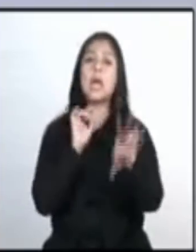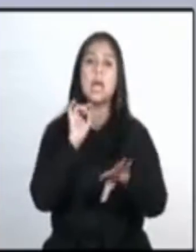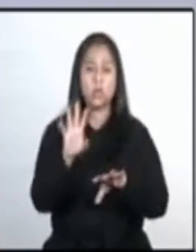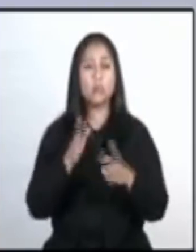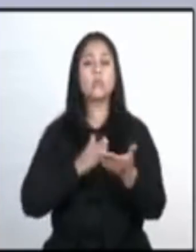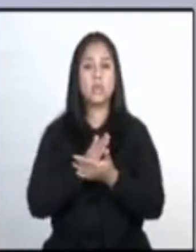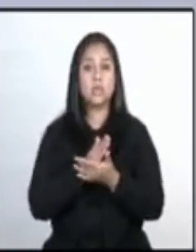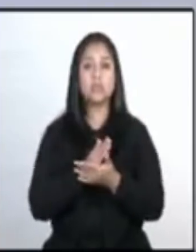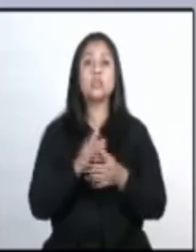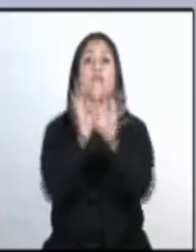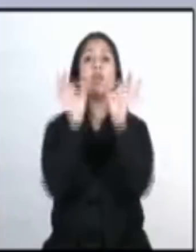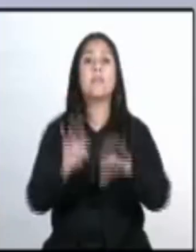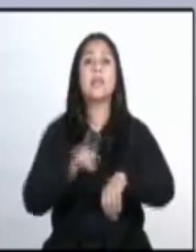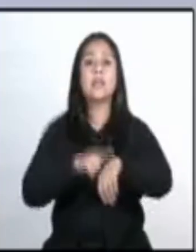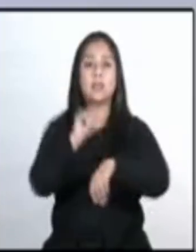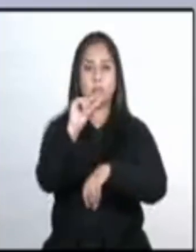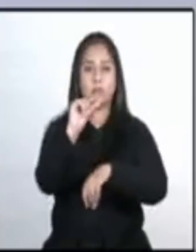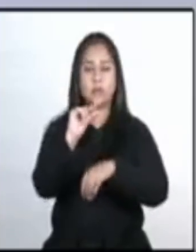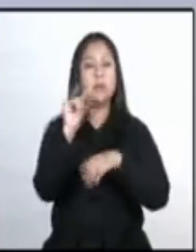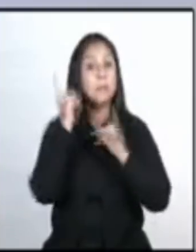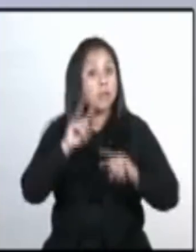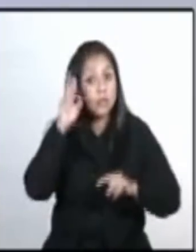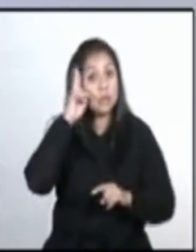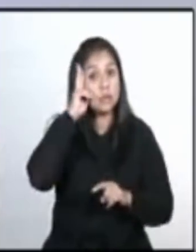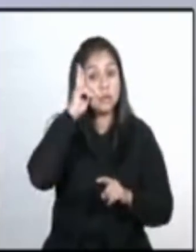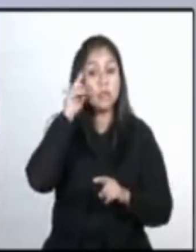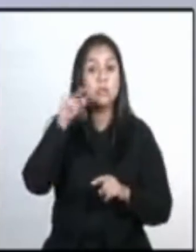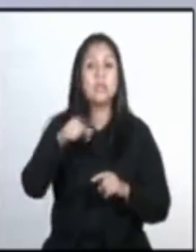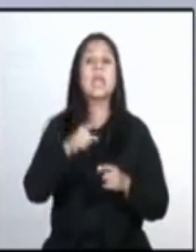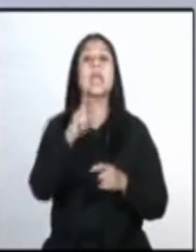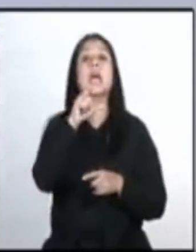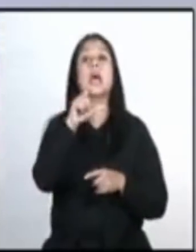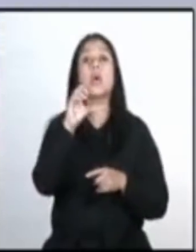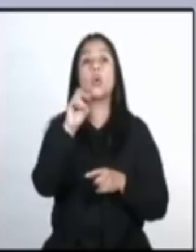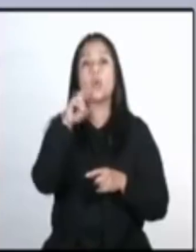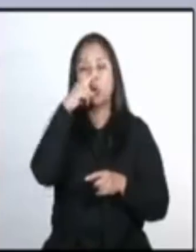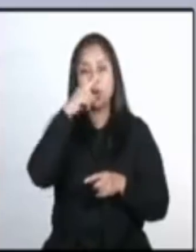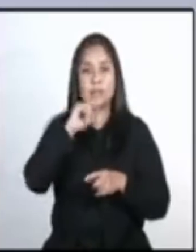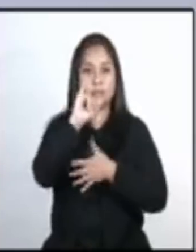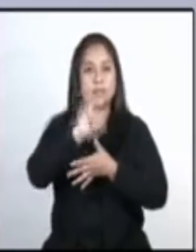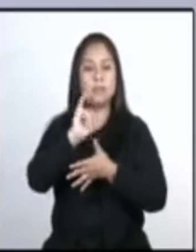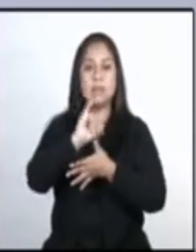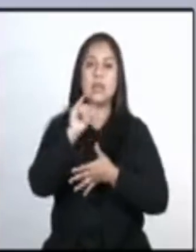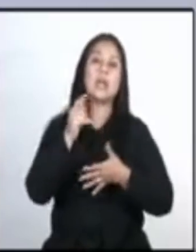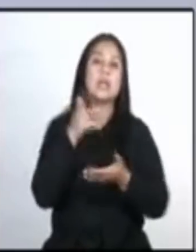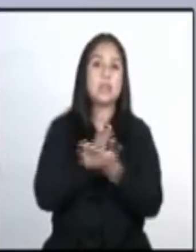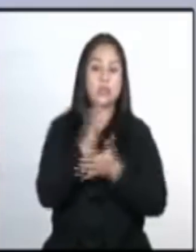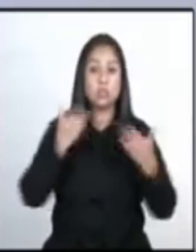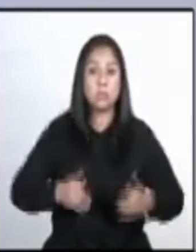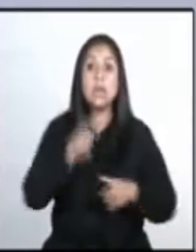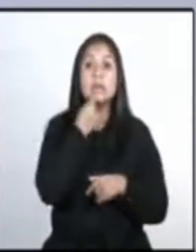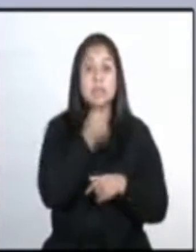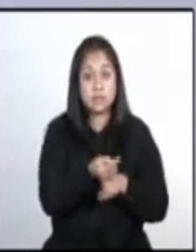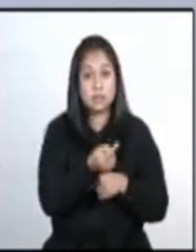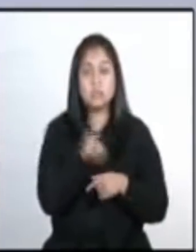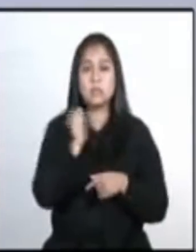forma temporal. Pero recordemos que la Corte Interamericana de Derechos Humanos, en una sentencia, ha